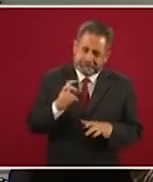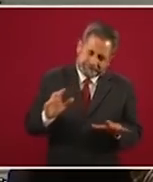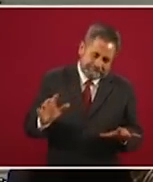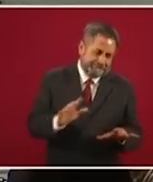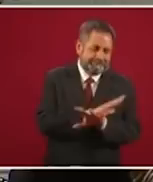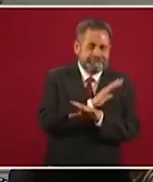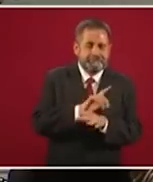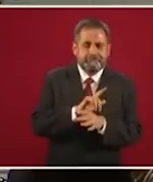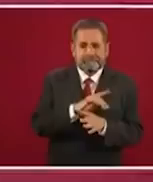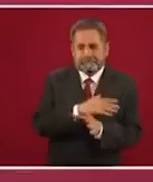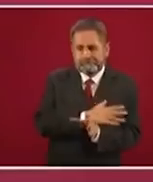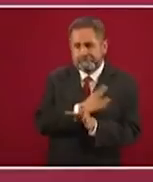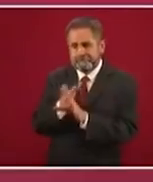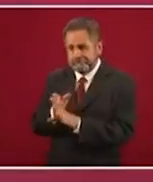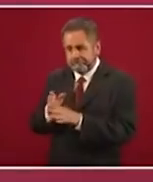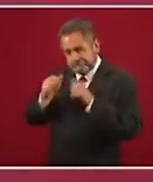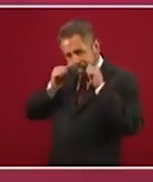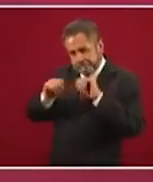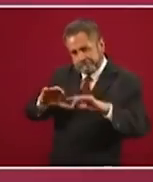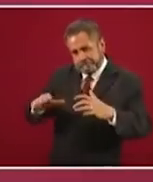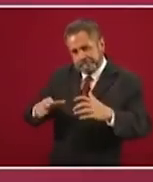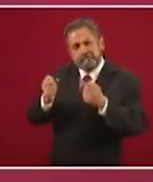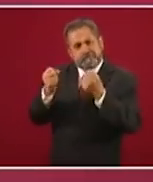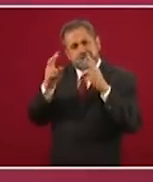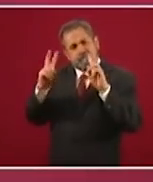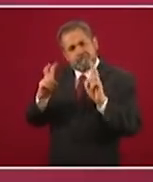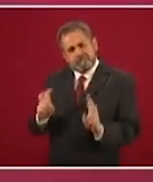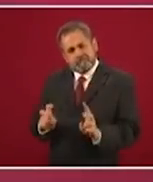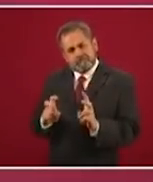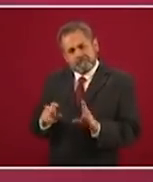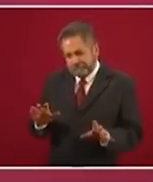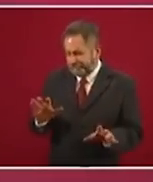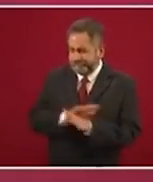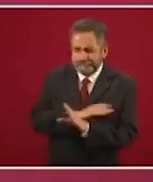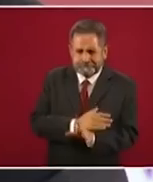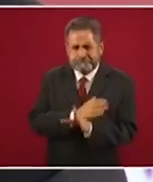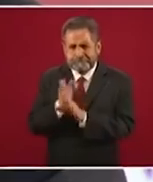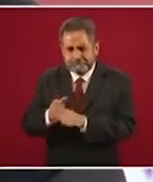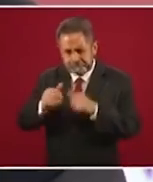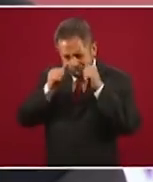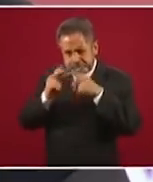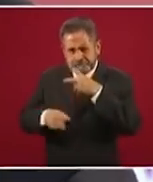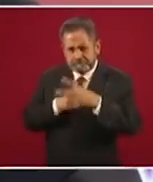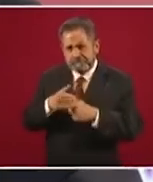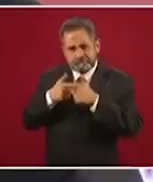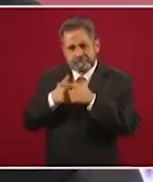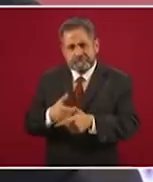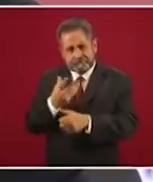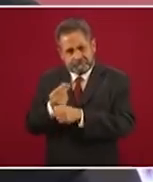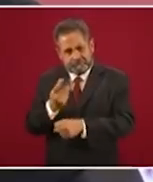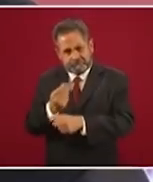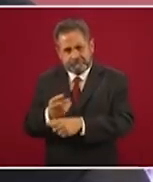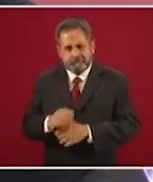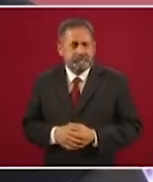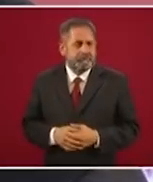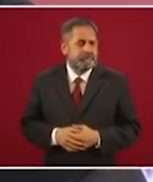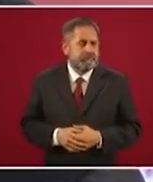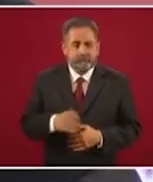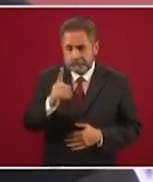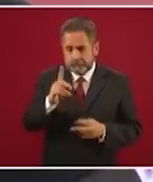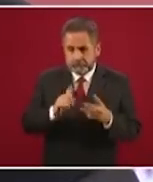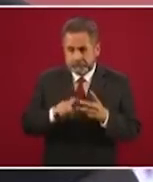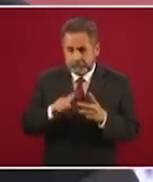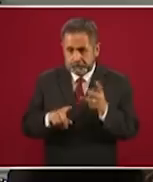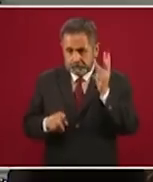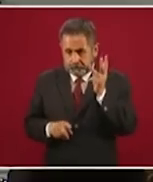es central para muchos de los temas que hemos estado oyendo y que seguiremos oyendo. El tercer punto